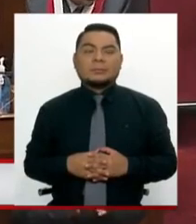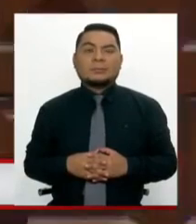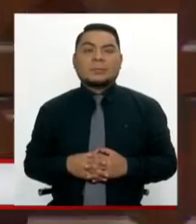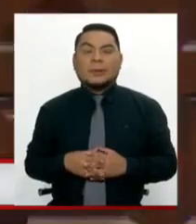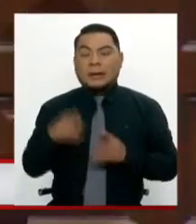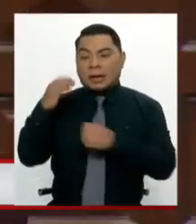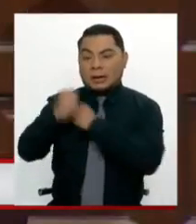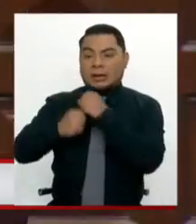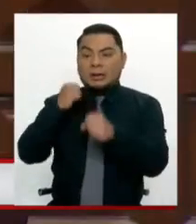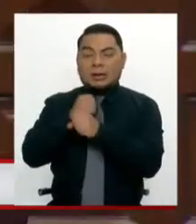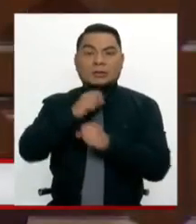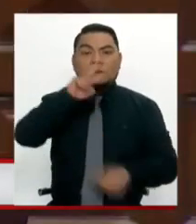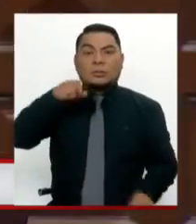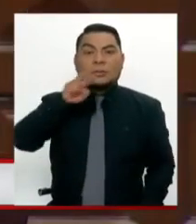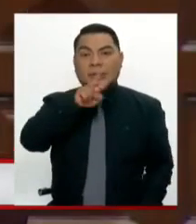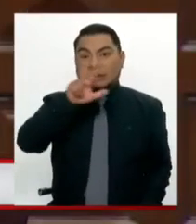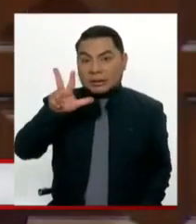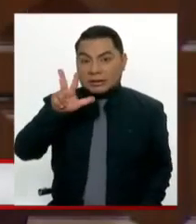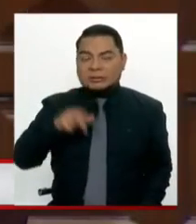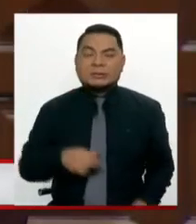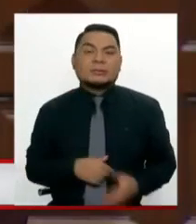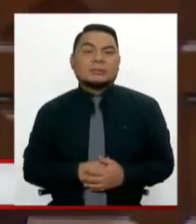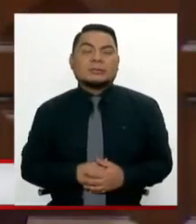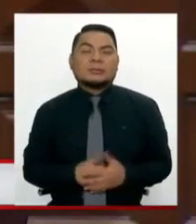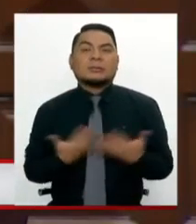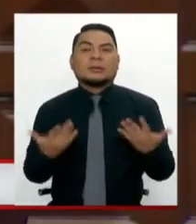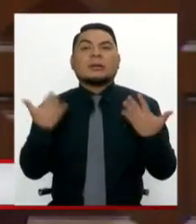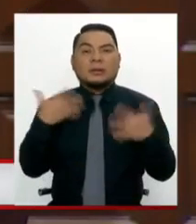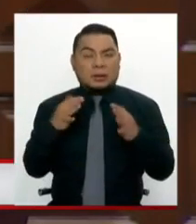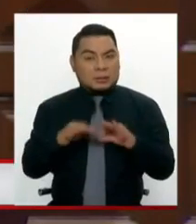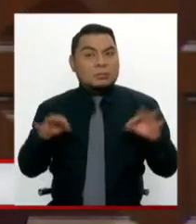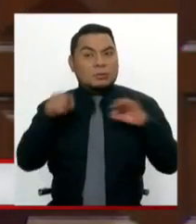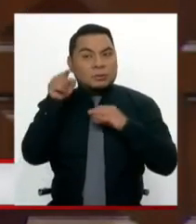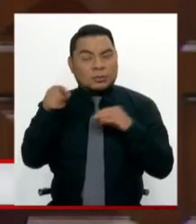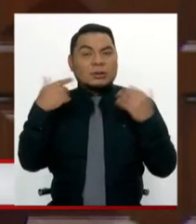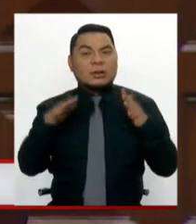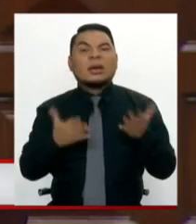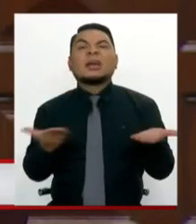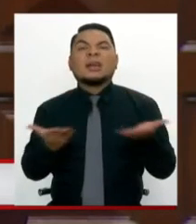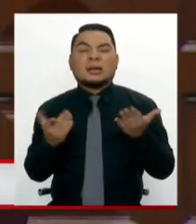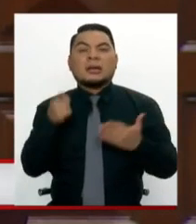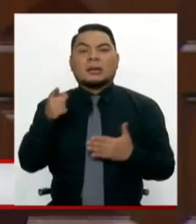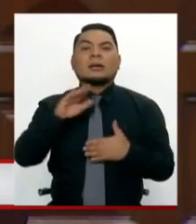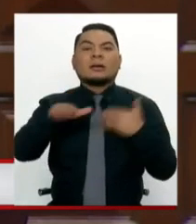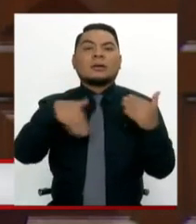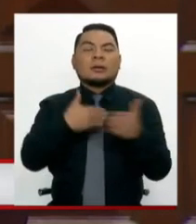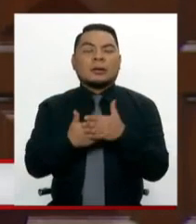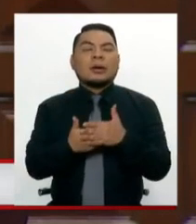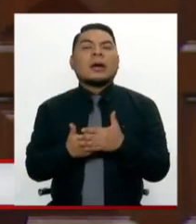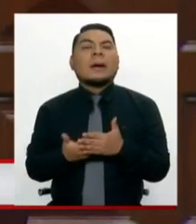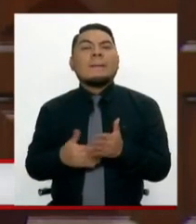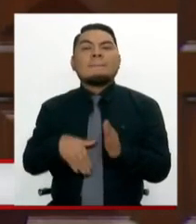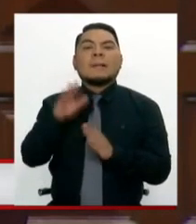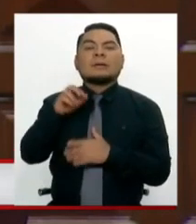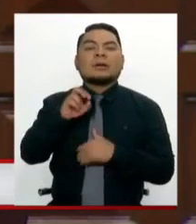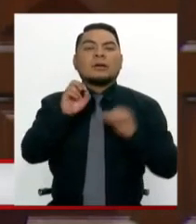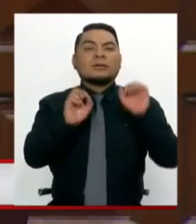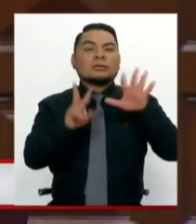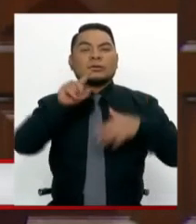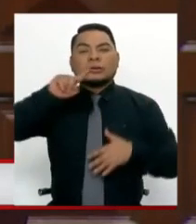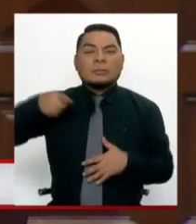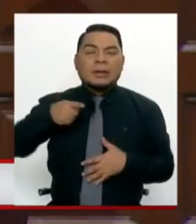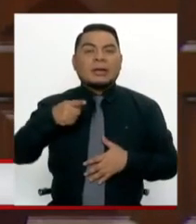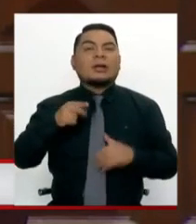En el año 2023, en un hecho histórico, se llevará a cabo el nombramiento de más de